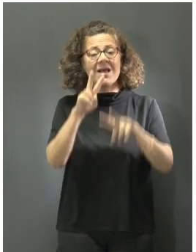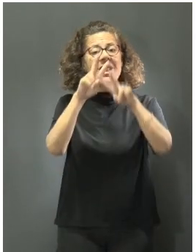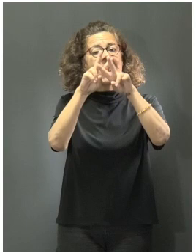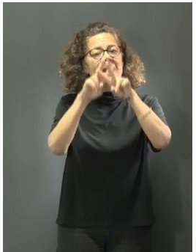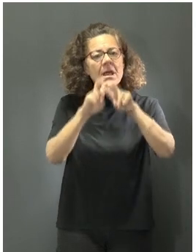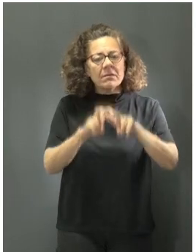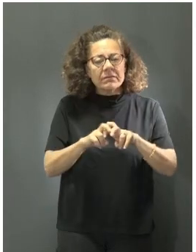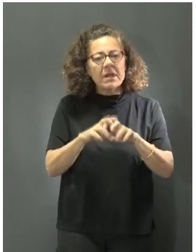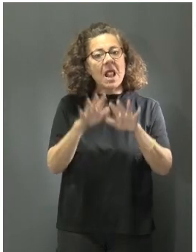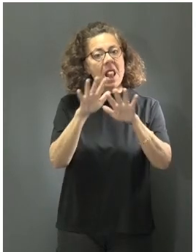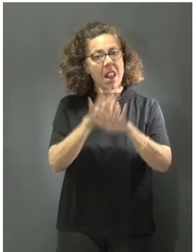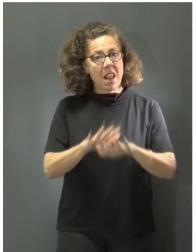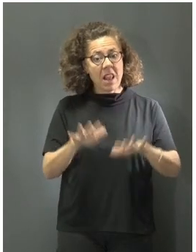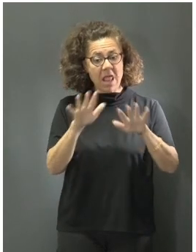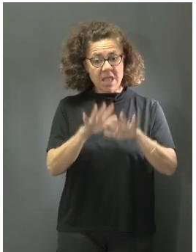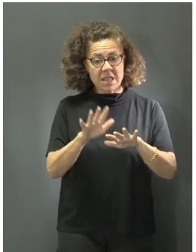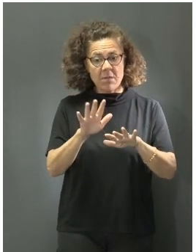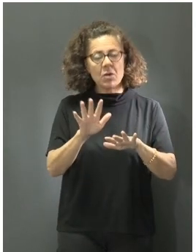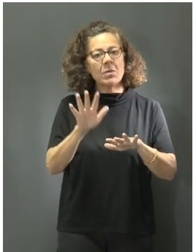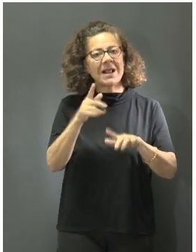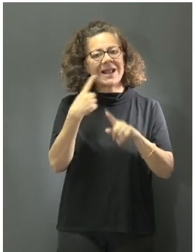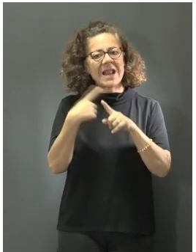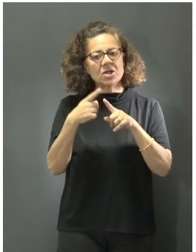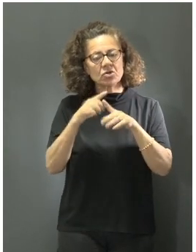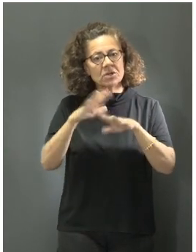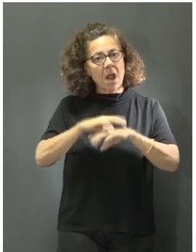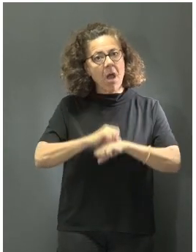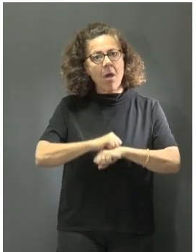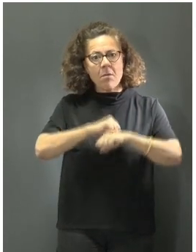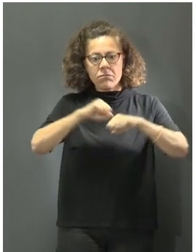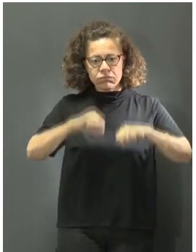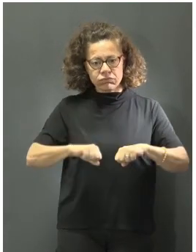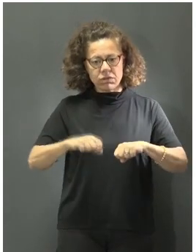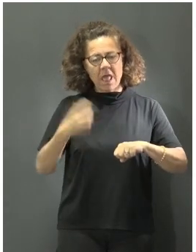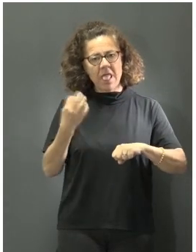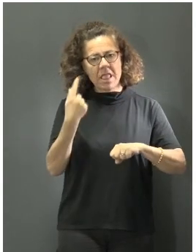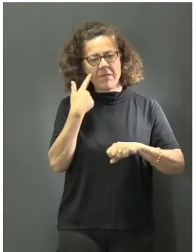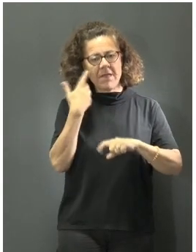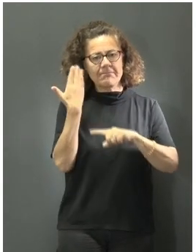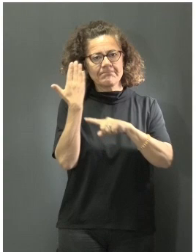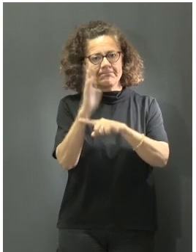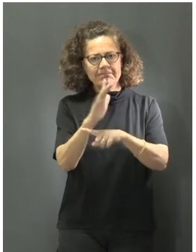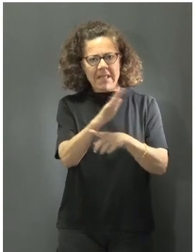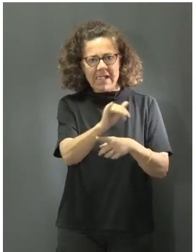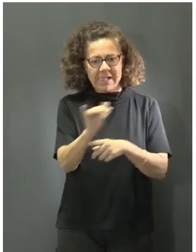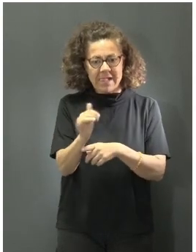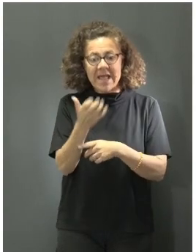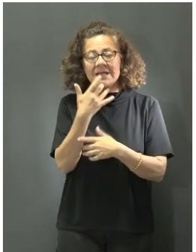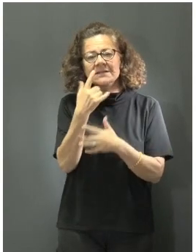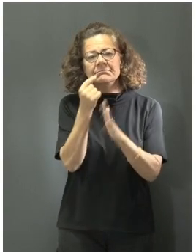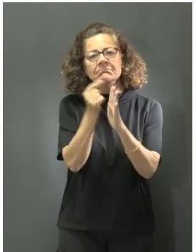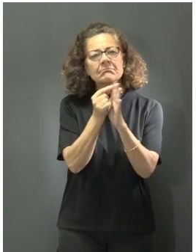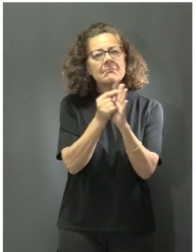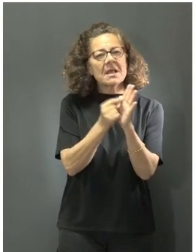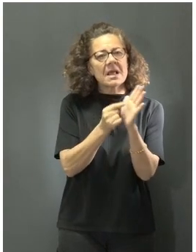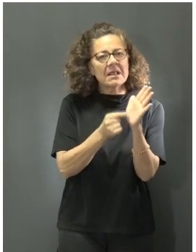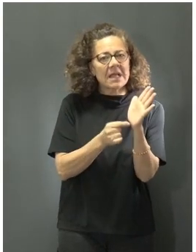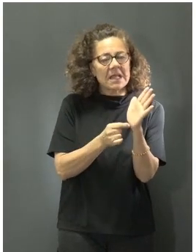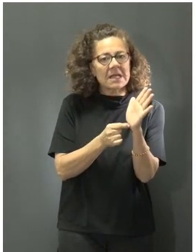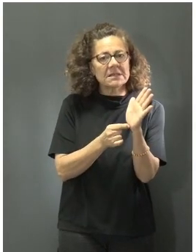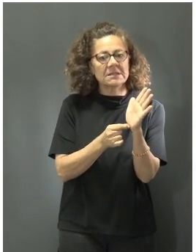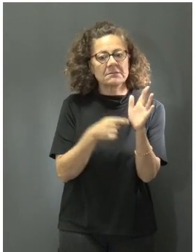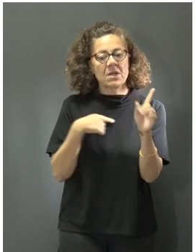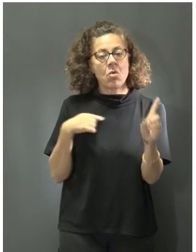lenta, para que las cosas se asienten y se tengan resultados, tiene que ser representativa, ¿no? Entonces, si son medidas que son